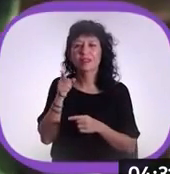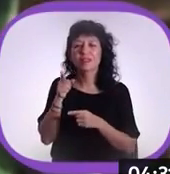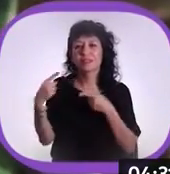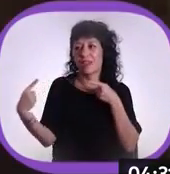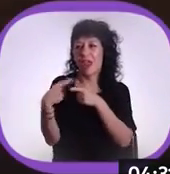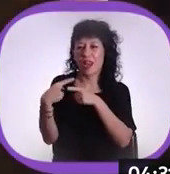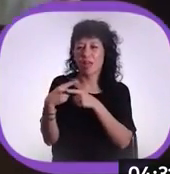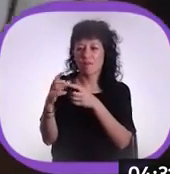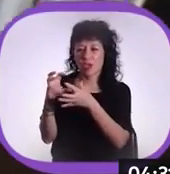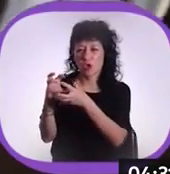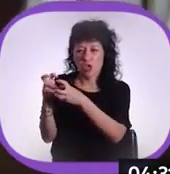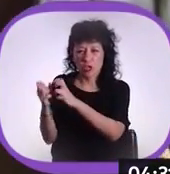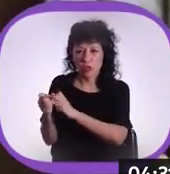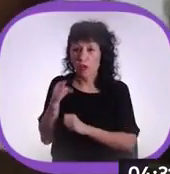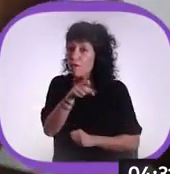jamás lograste!